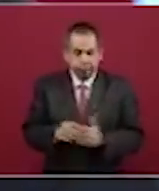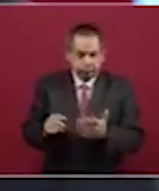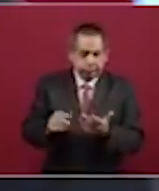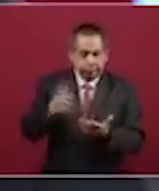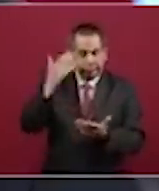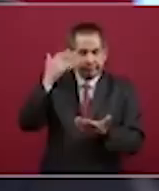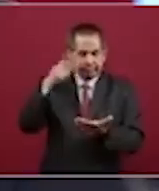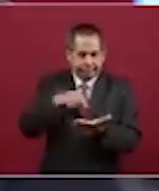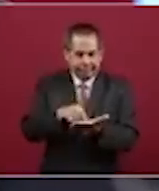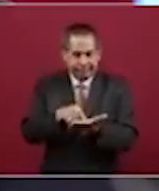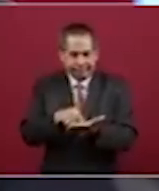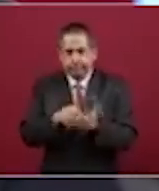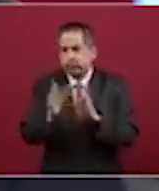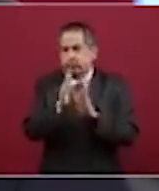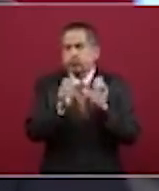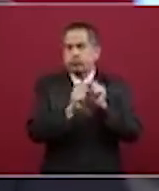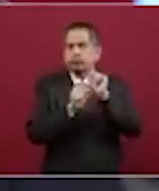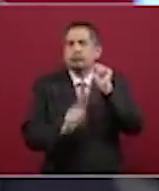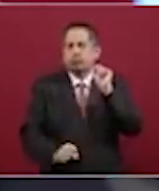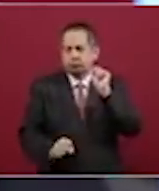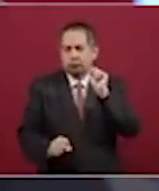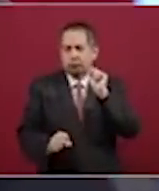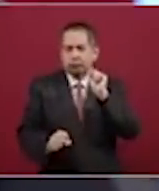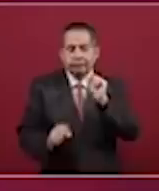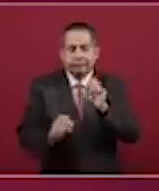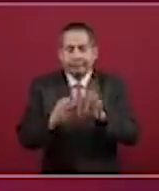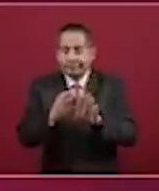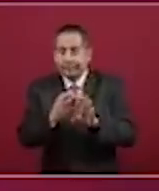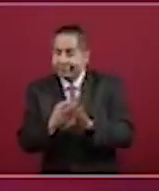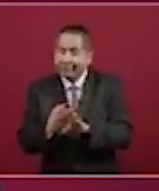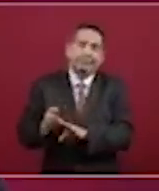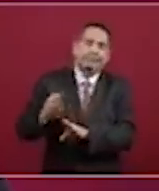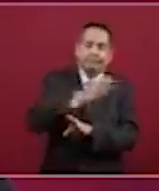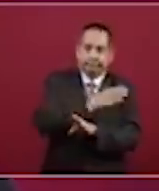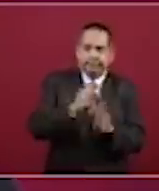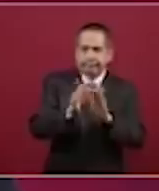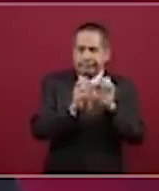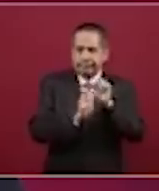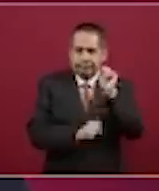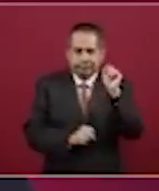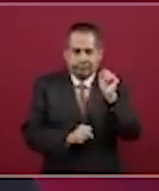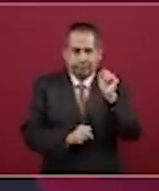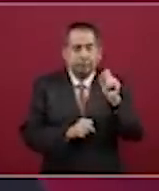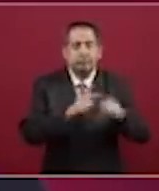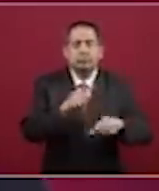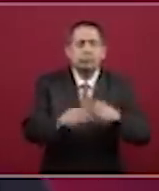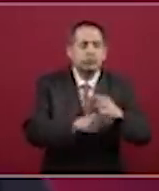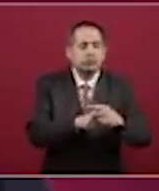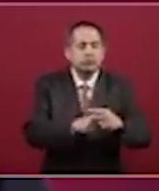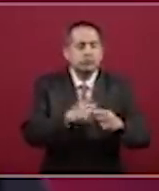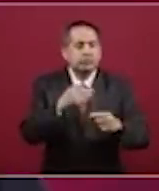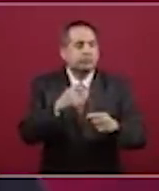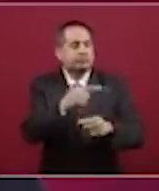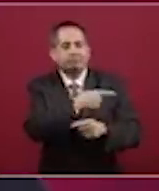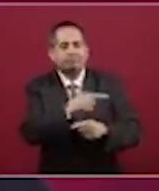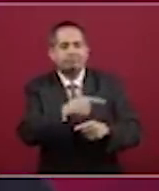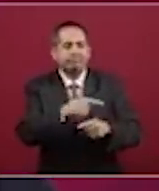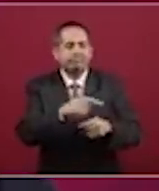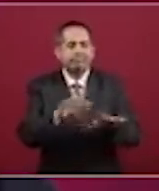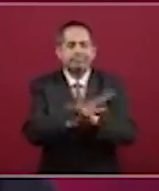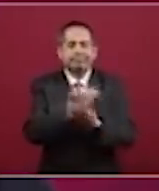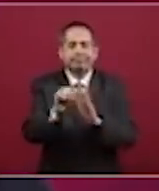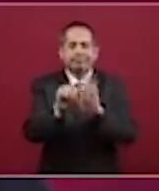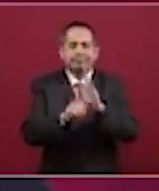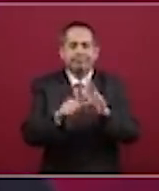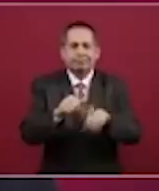la letra y en el espíritu de la Constitución antes de esa modificación que se hizo al artículo